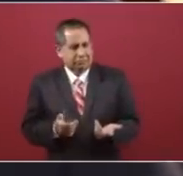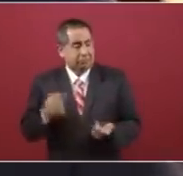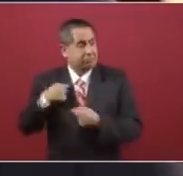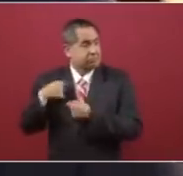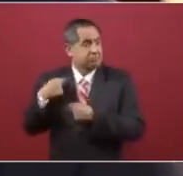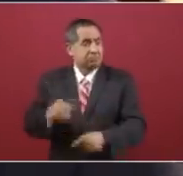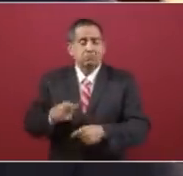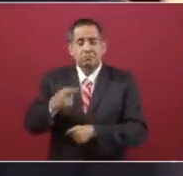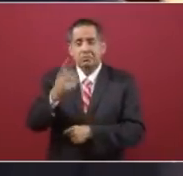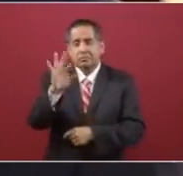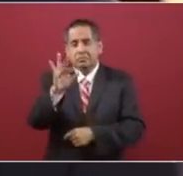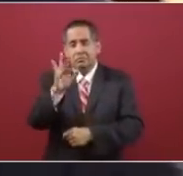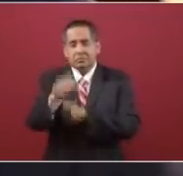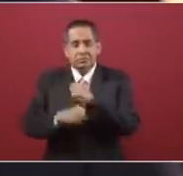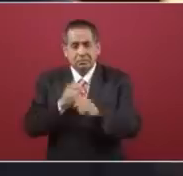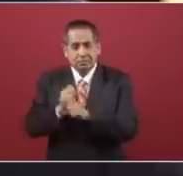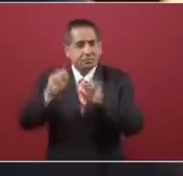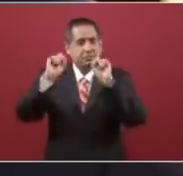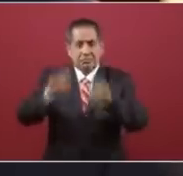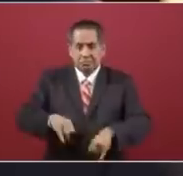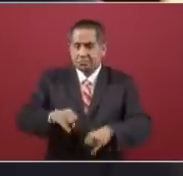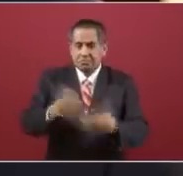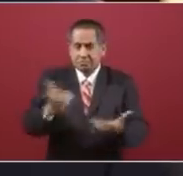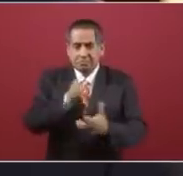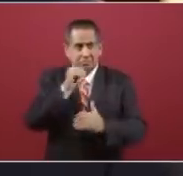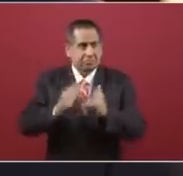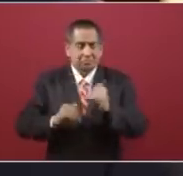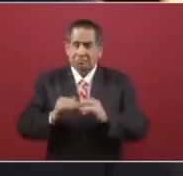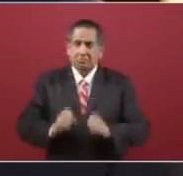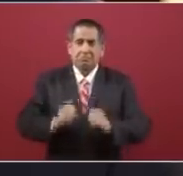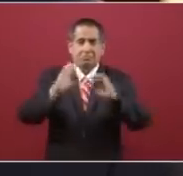años sin construir una refinería.